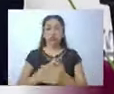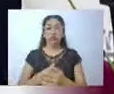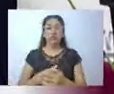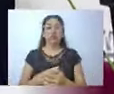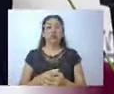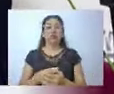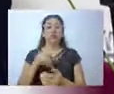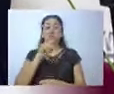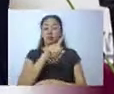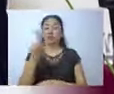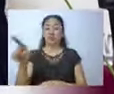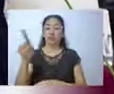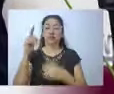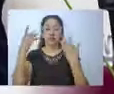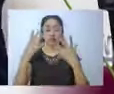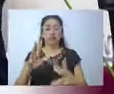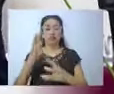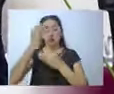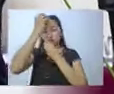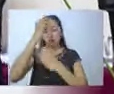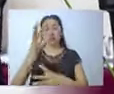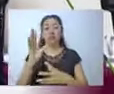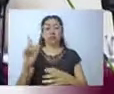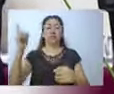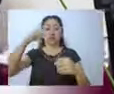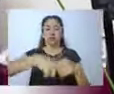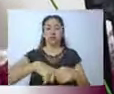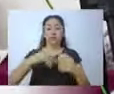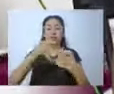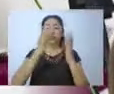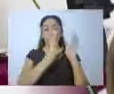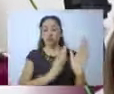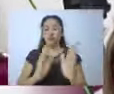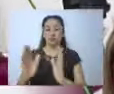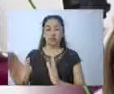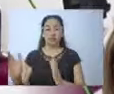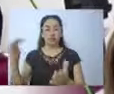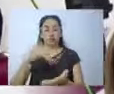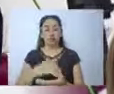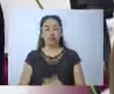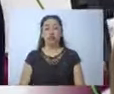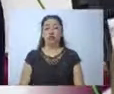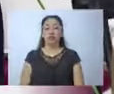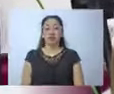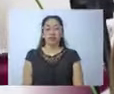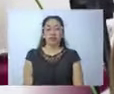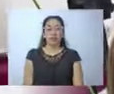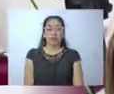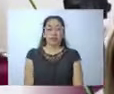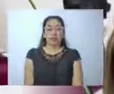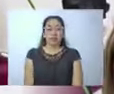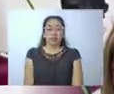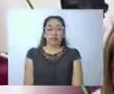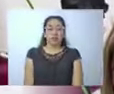han manifestado estar ya en un proceso de reorganización. Por otro lado, también